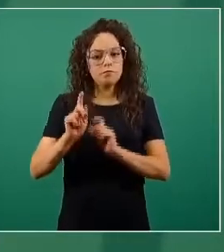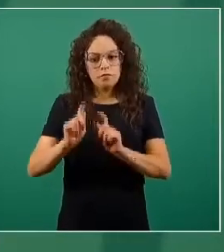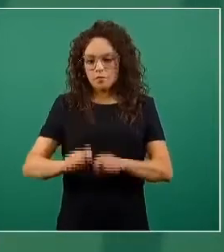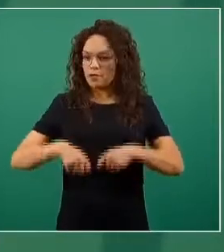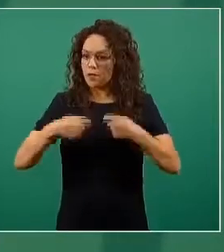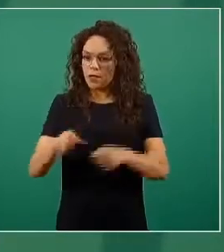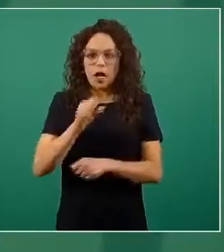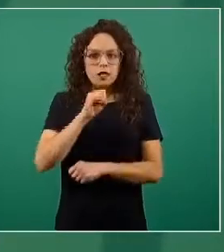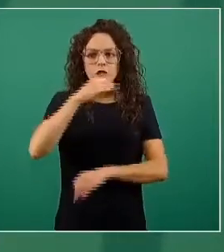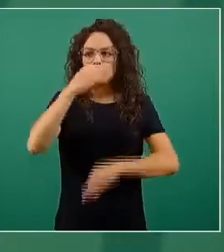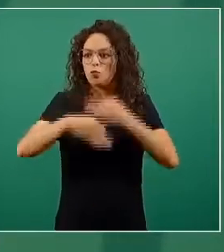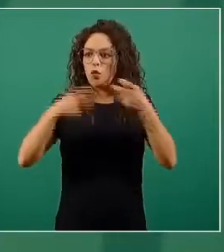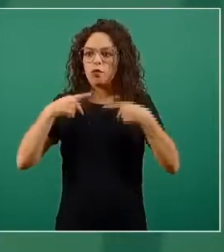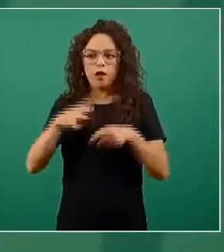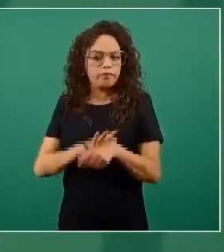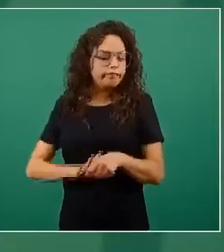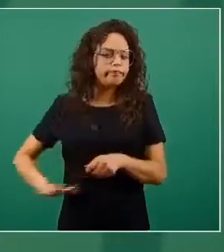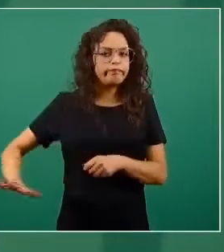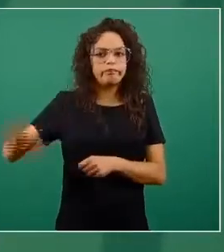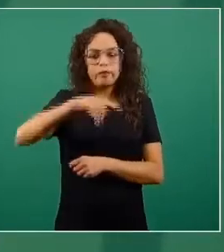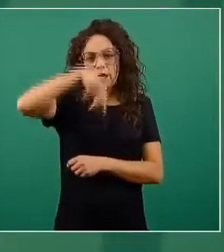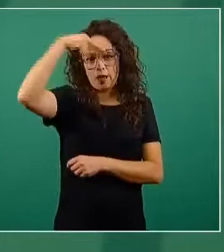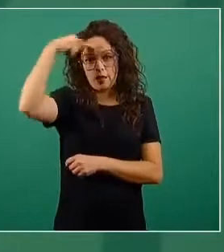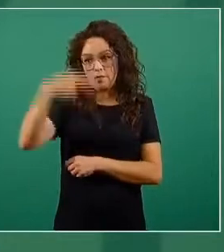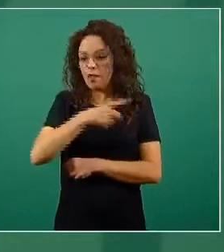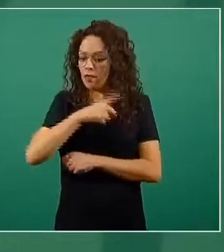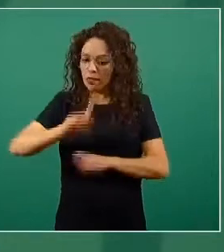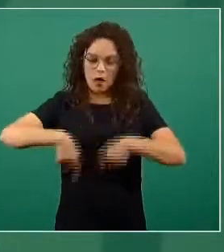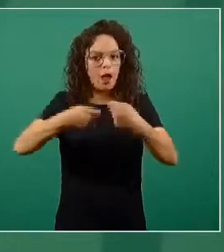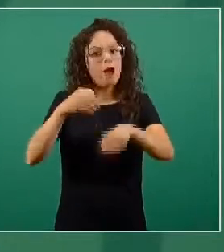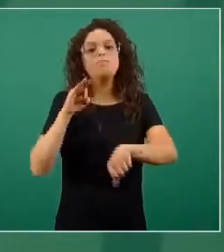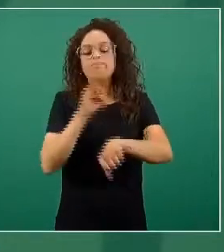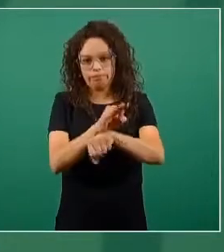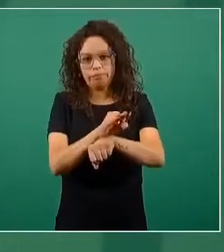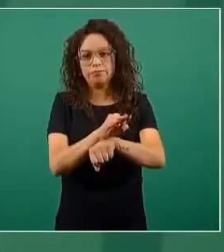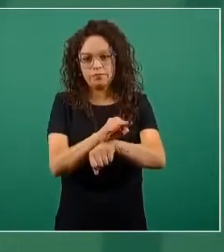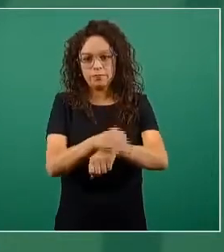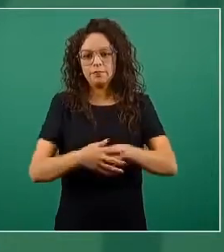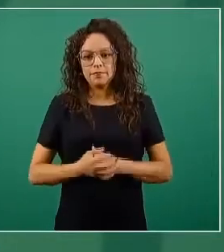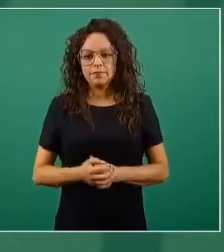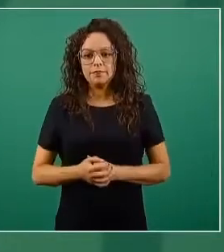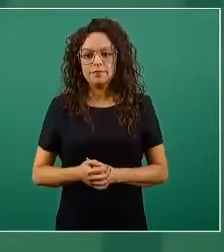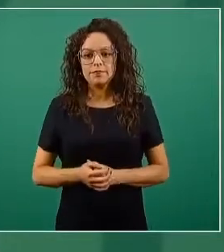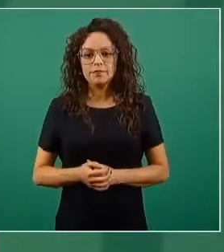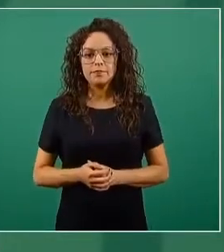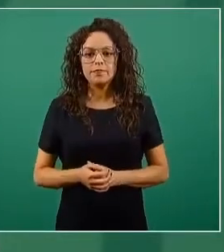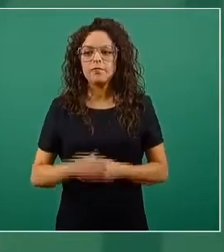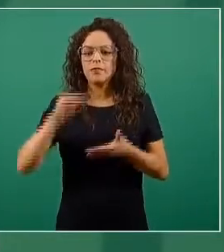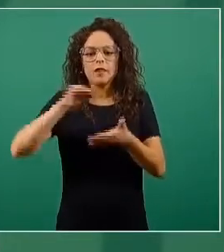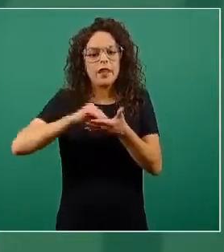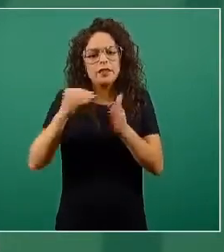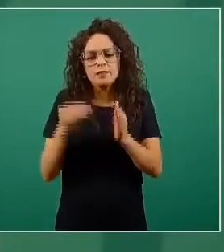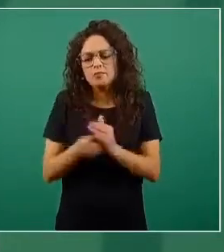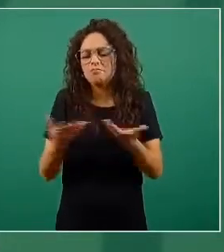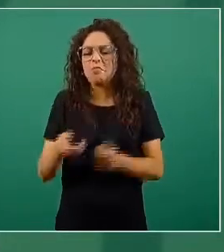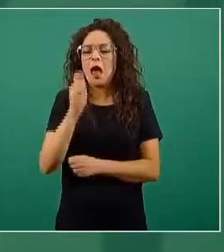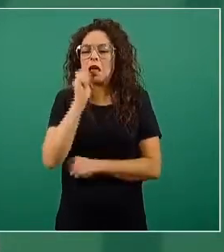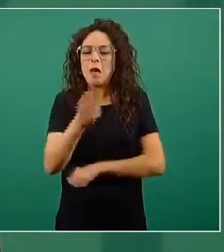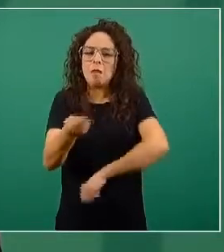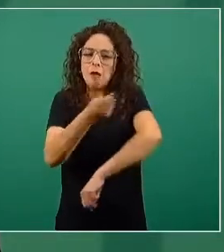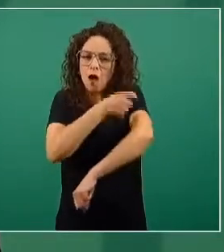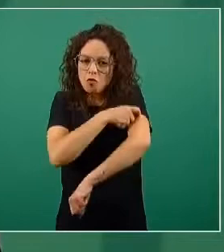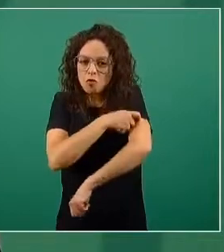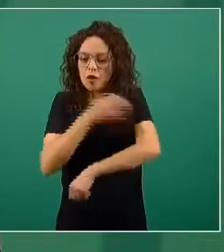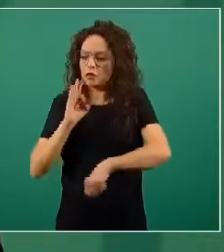toda población en territorio mexicano pues sea protegida, ¿no? Y que las estrategias, llámese vacunación, prevención,